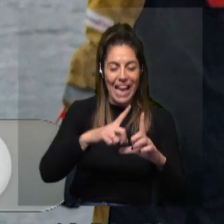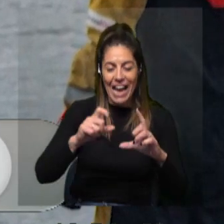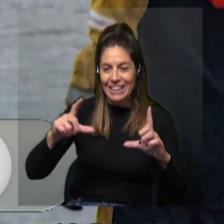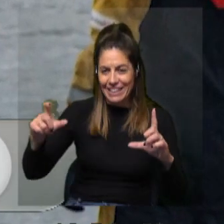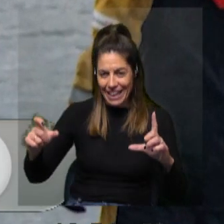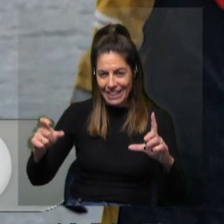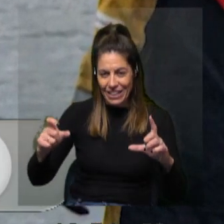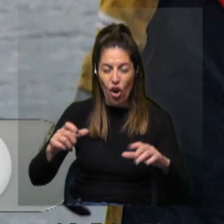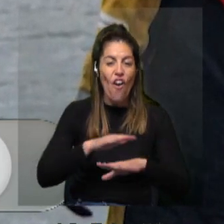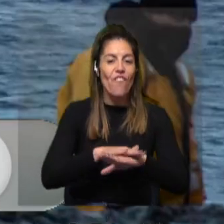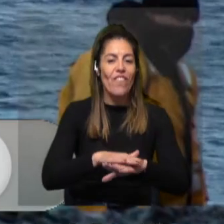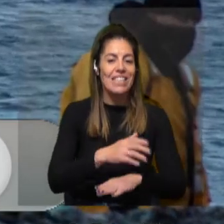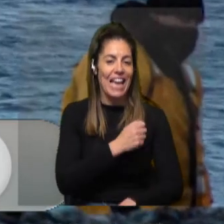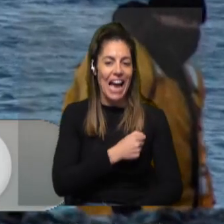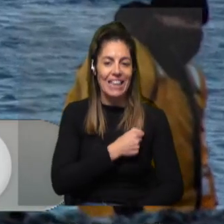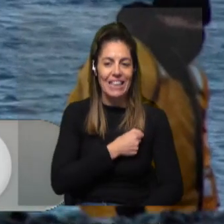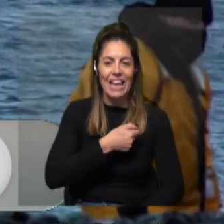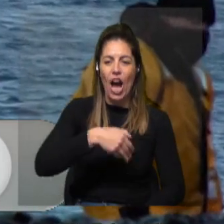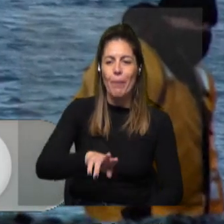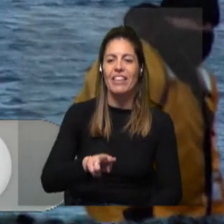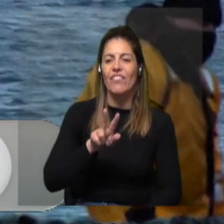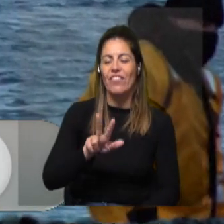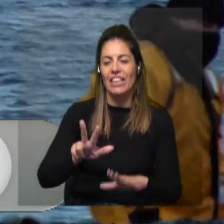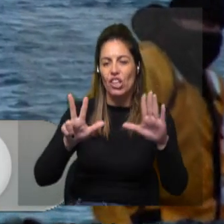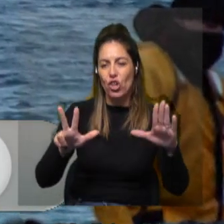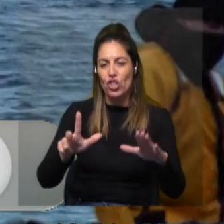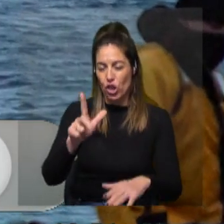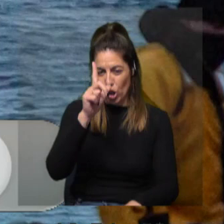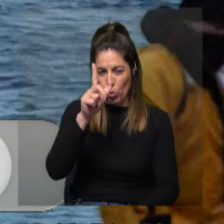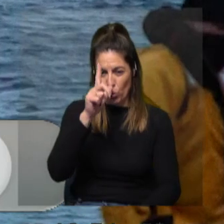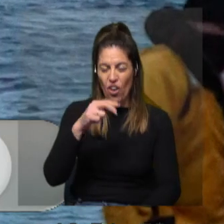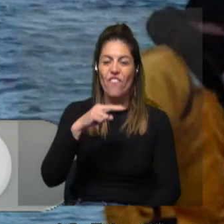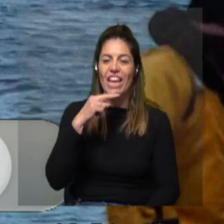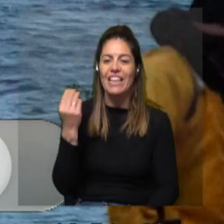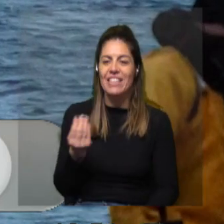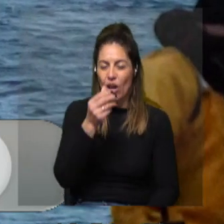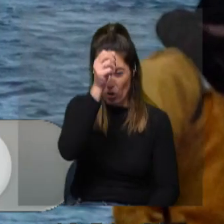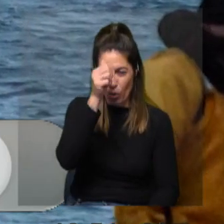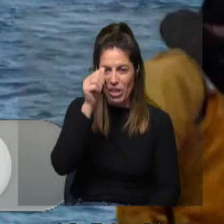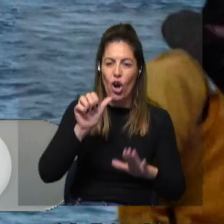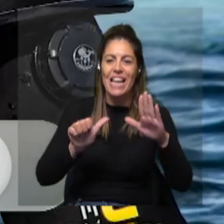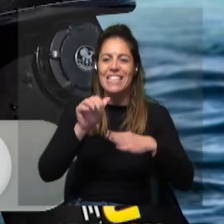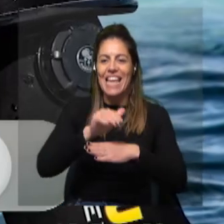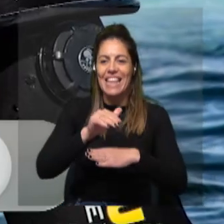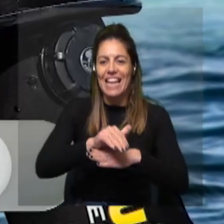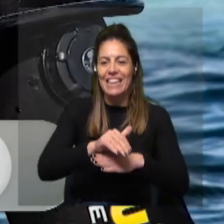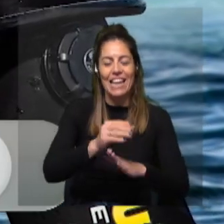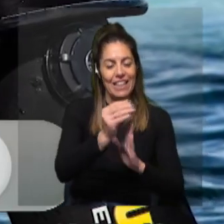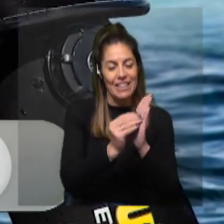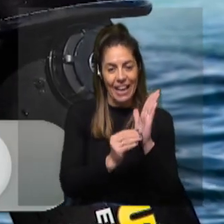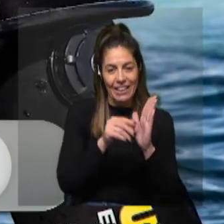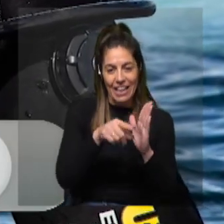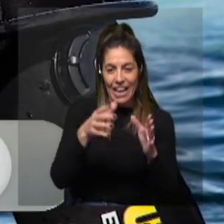es a partir del 28 de julio. Va a estar. Exactamente. Va a ir viernes, sábados y domingo, 18 horas. Y se agendan por el Planetario nomás. Así